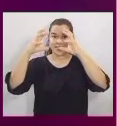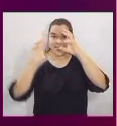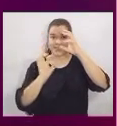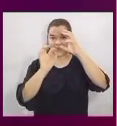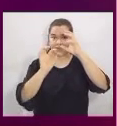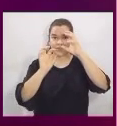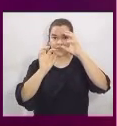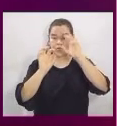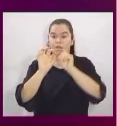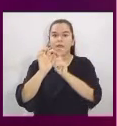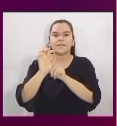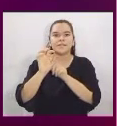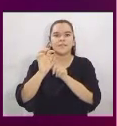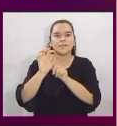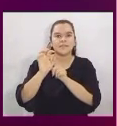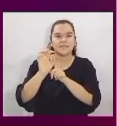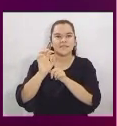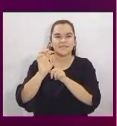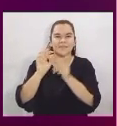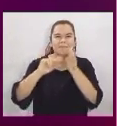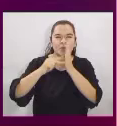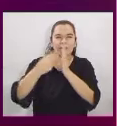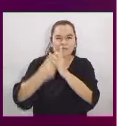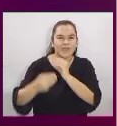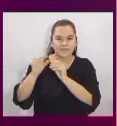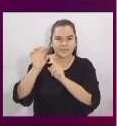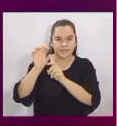es anulada o es